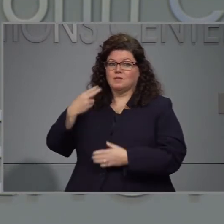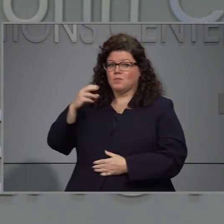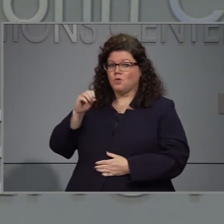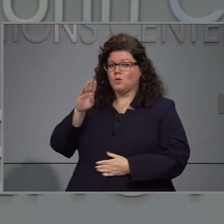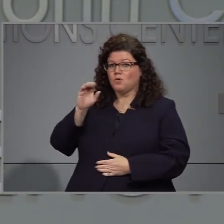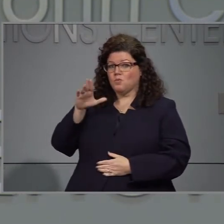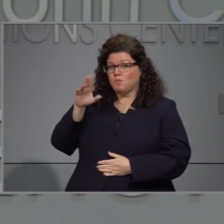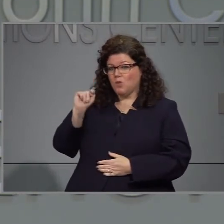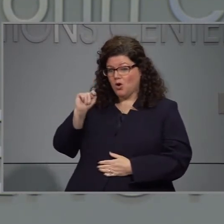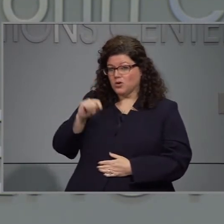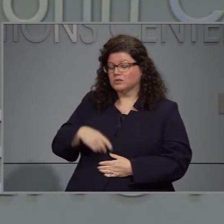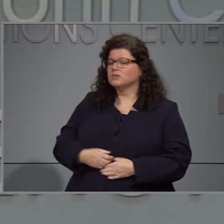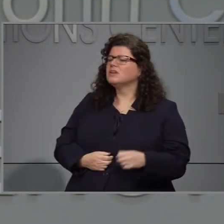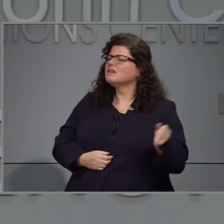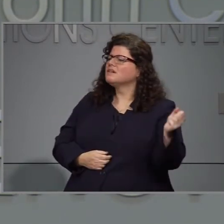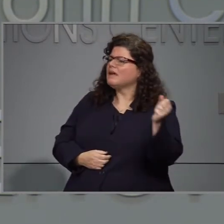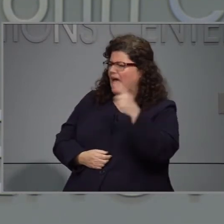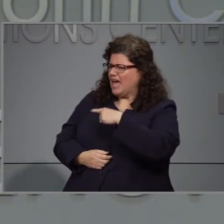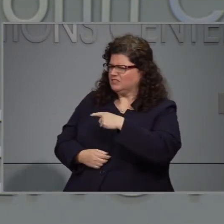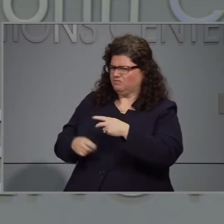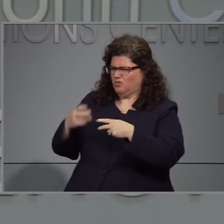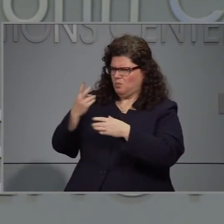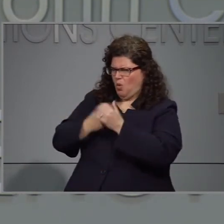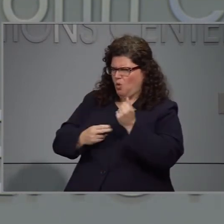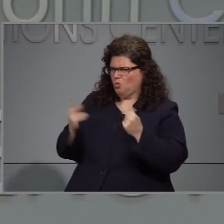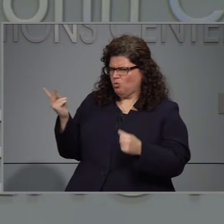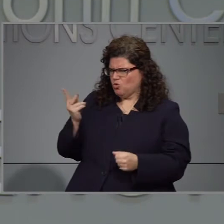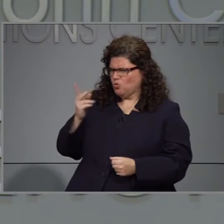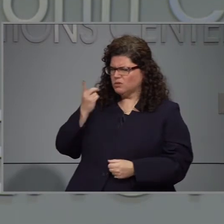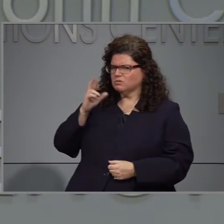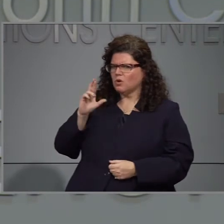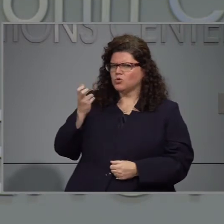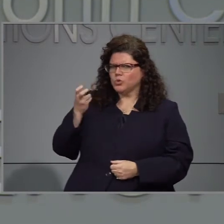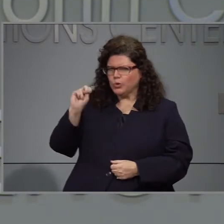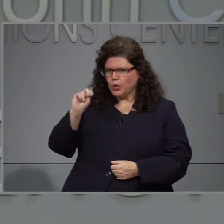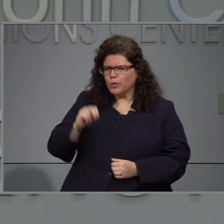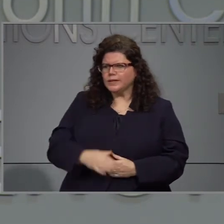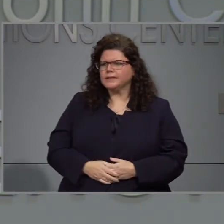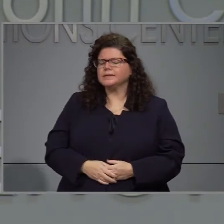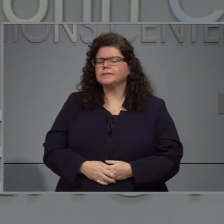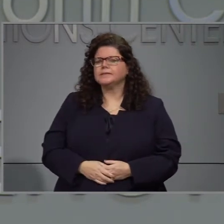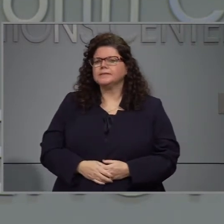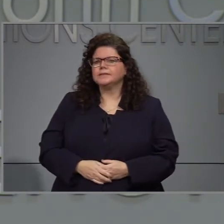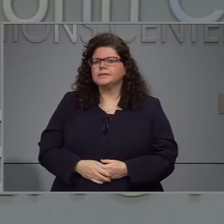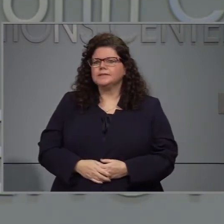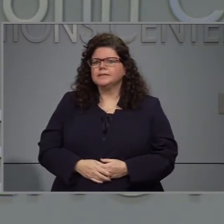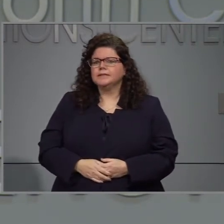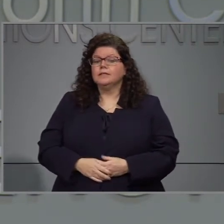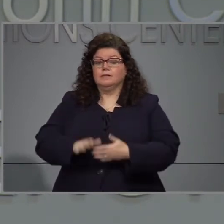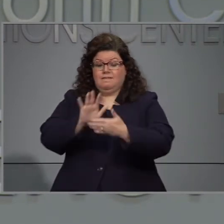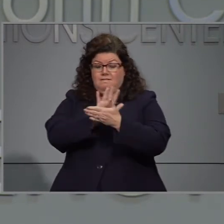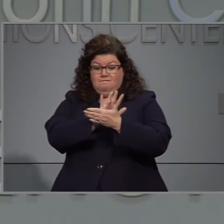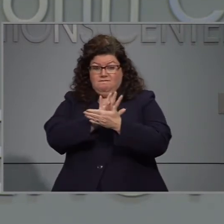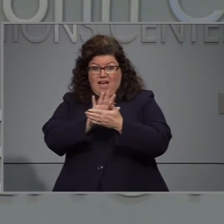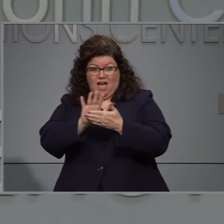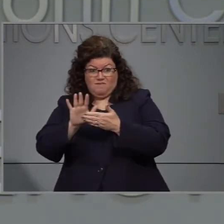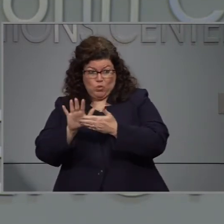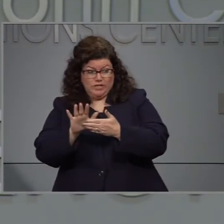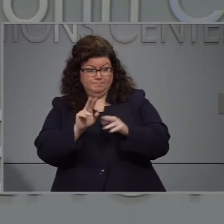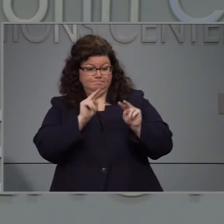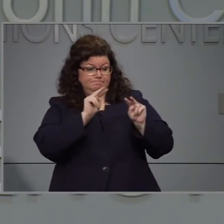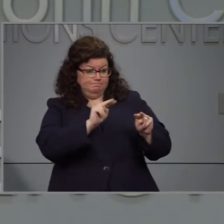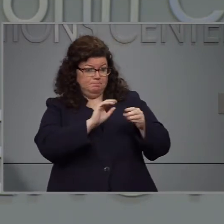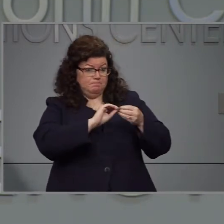Aquí en Raleigh. Pregunta para usted y la doctora Cohen. Quiero que sea más específico.